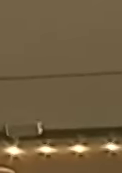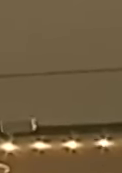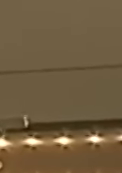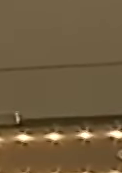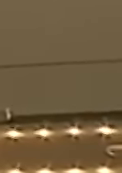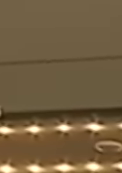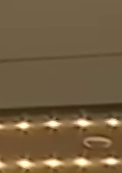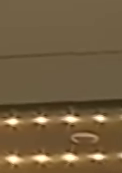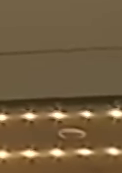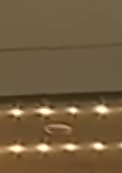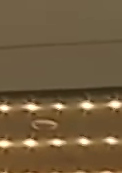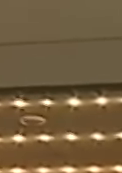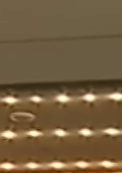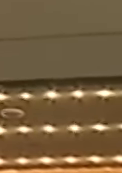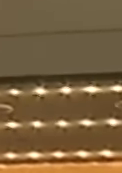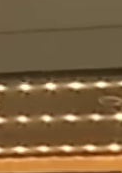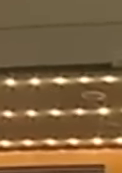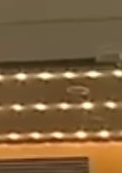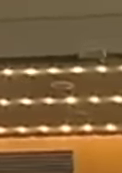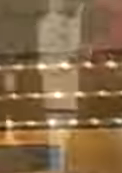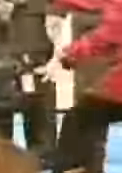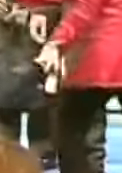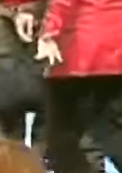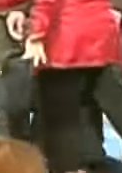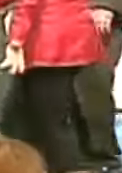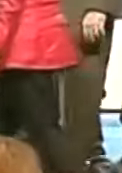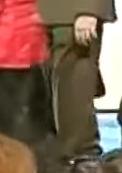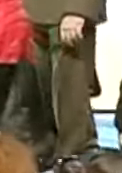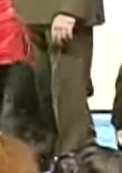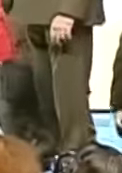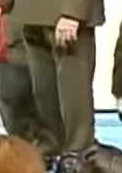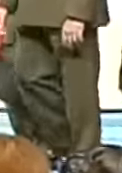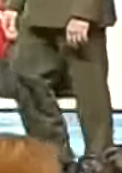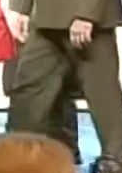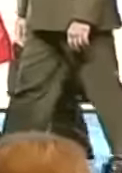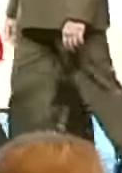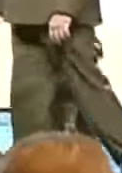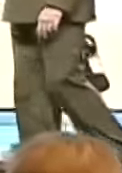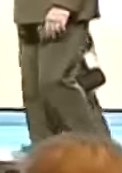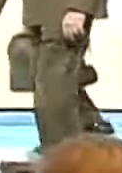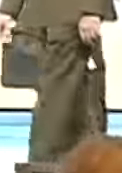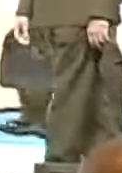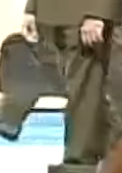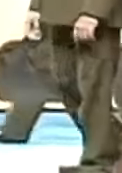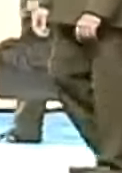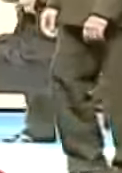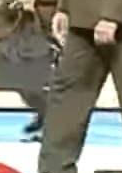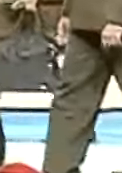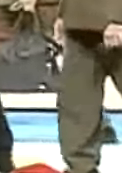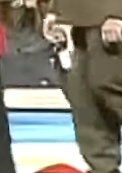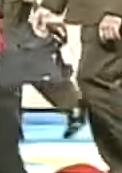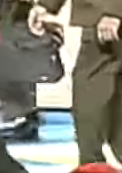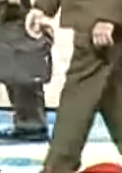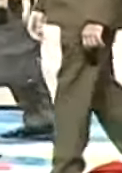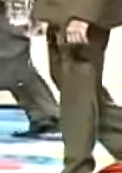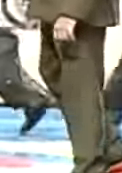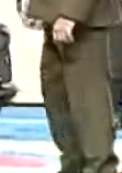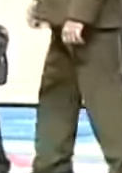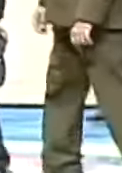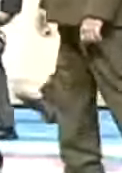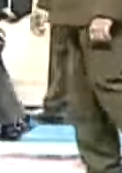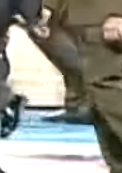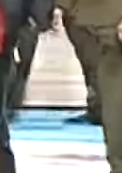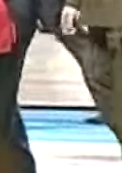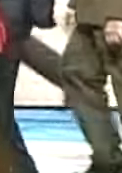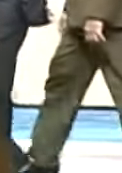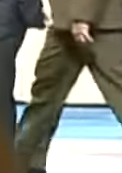Con este ambiente cultural, musical, finaliza esta jornada, acto de unión nacional en defensa de